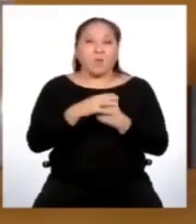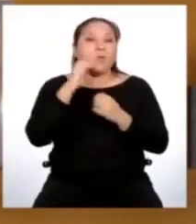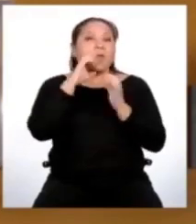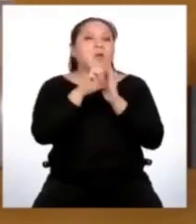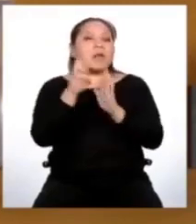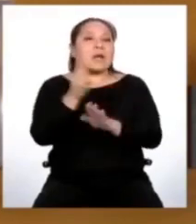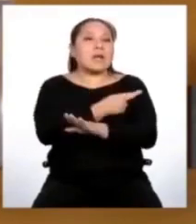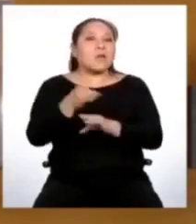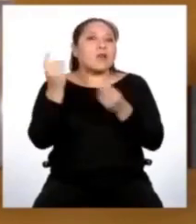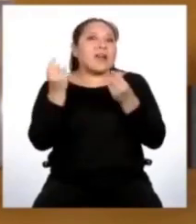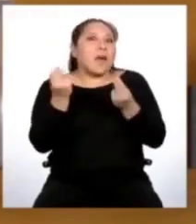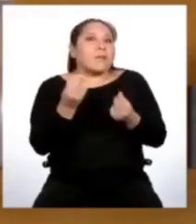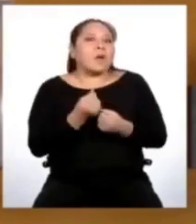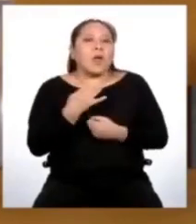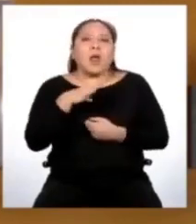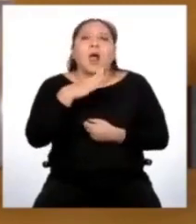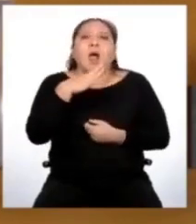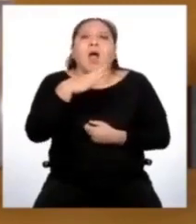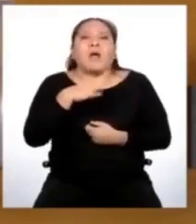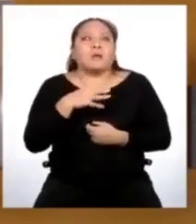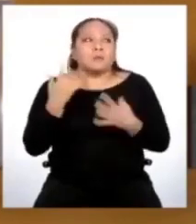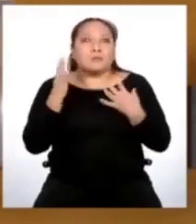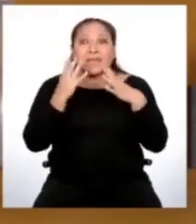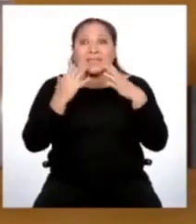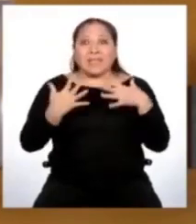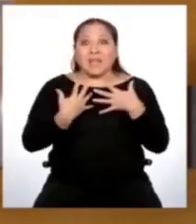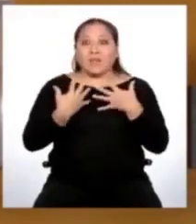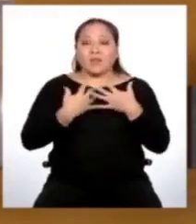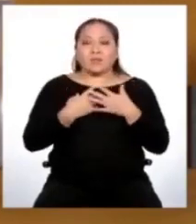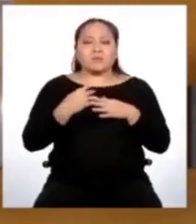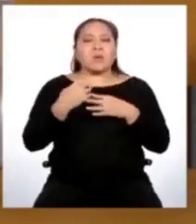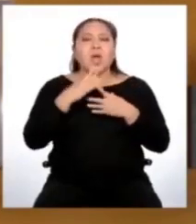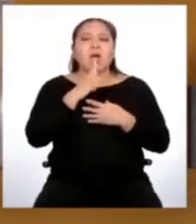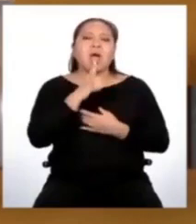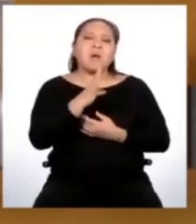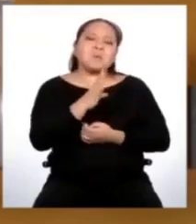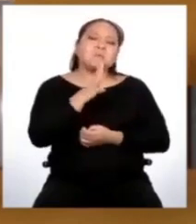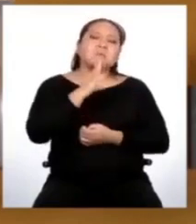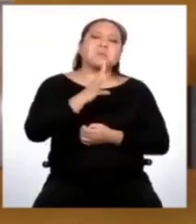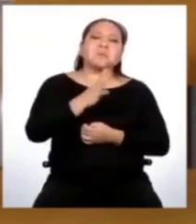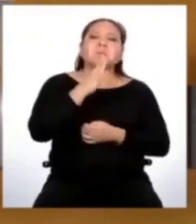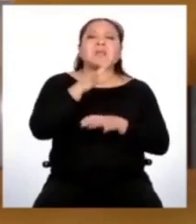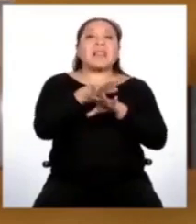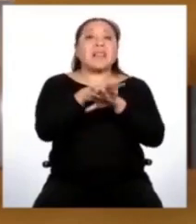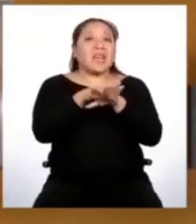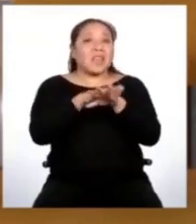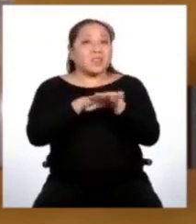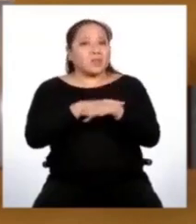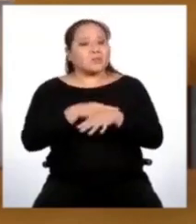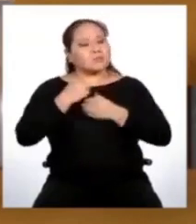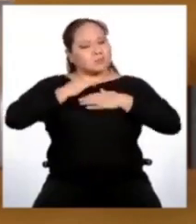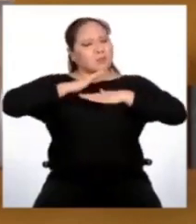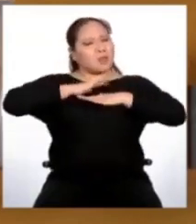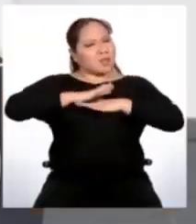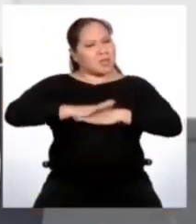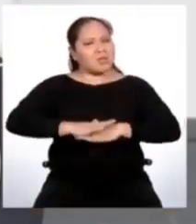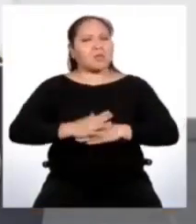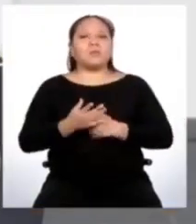un ritmo acelerado se asocia con el nerviosismo, mientras que con un ritmo lento suele indicar más seguridad o